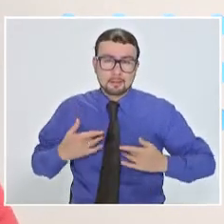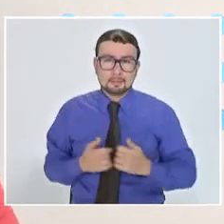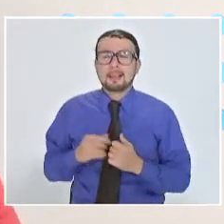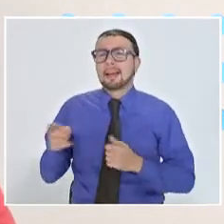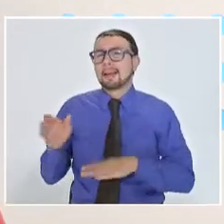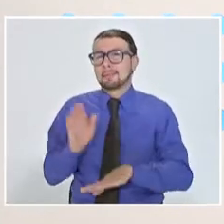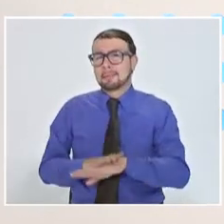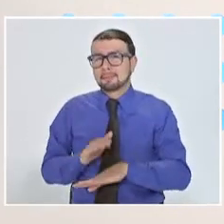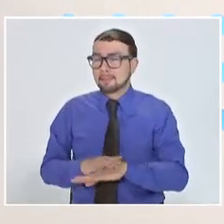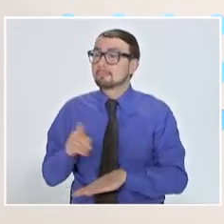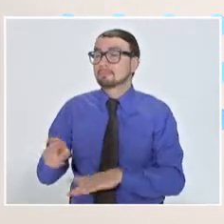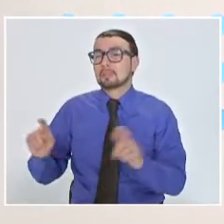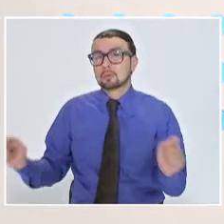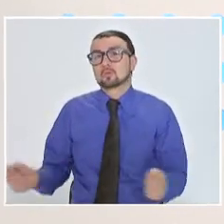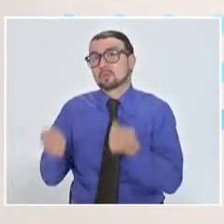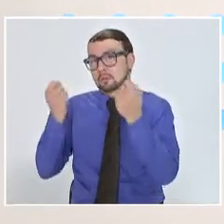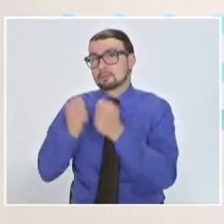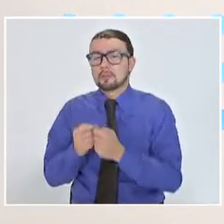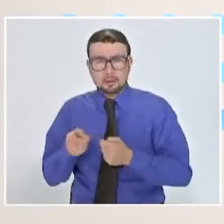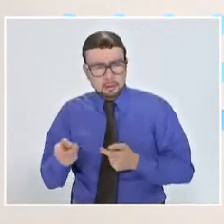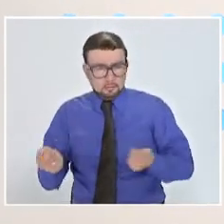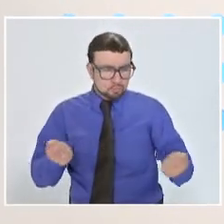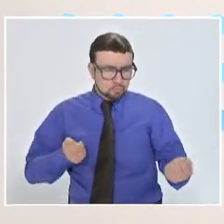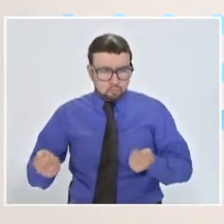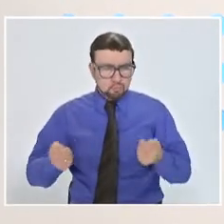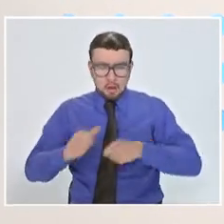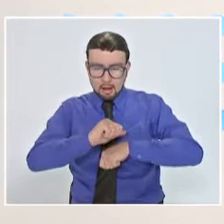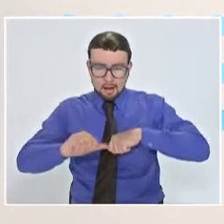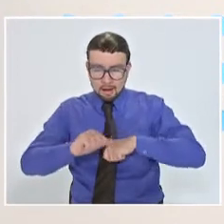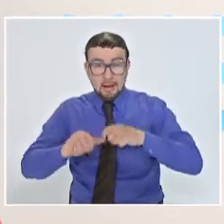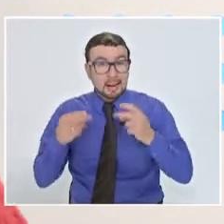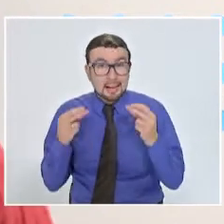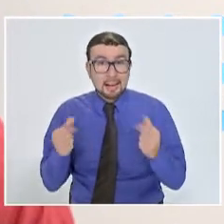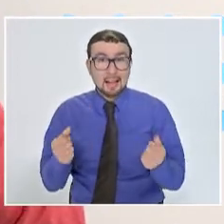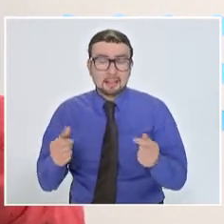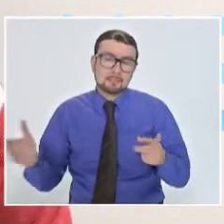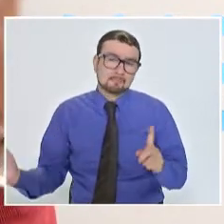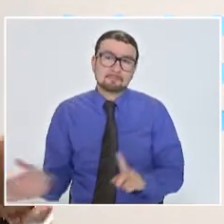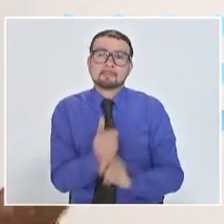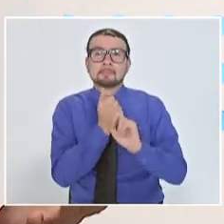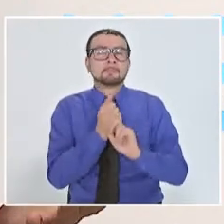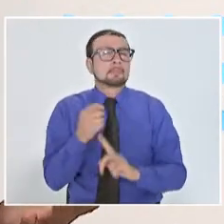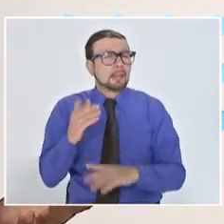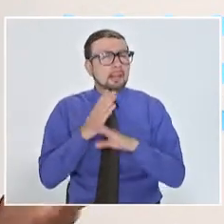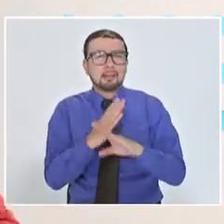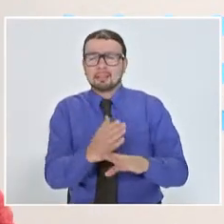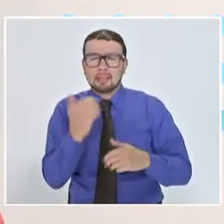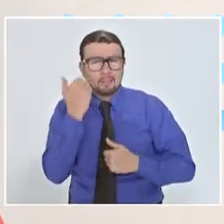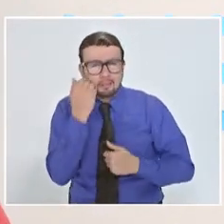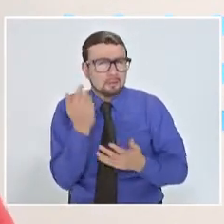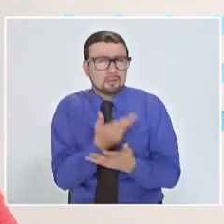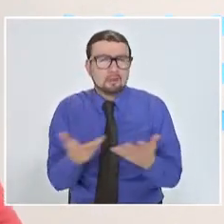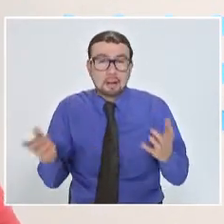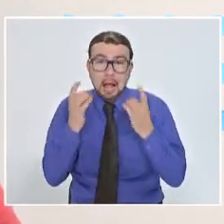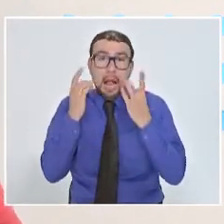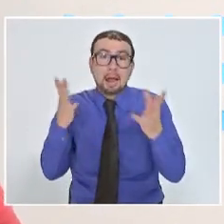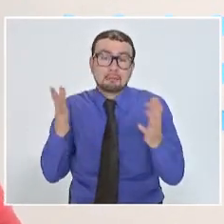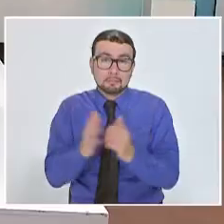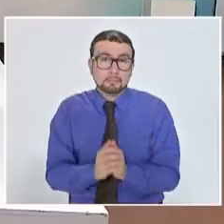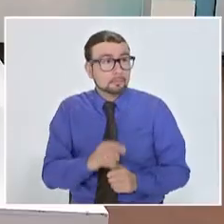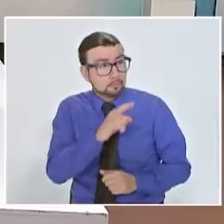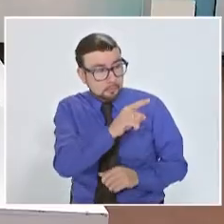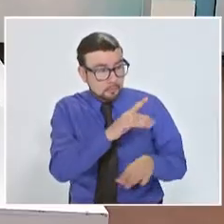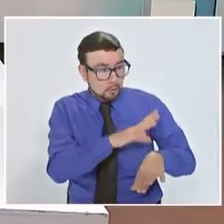caso de ella hacerle un tratamiento oportuno para evitar cualquier tipo de complicación. Doctor